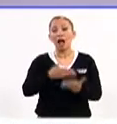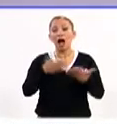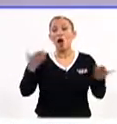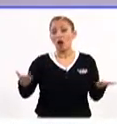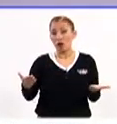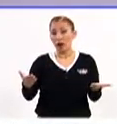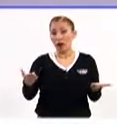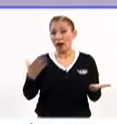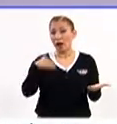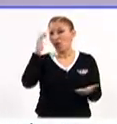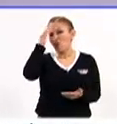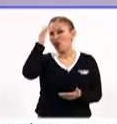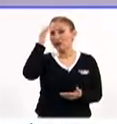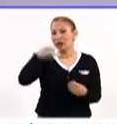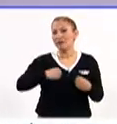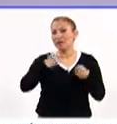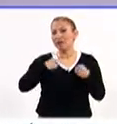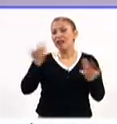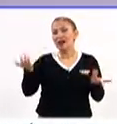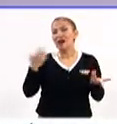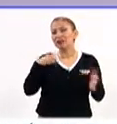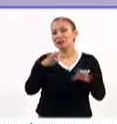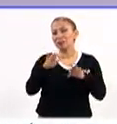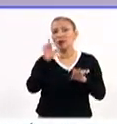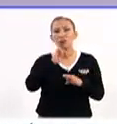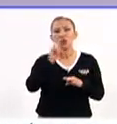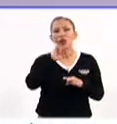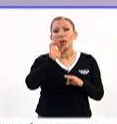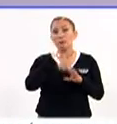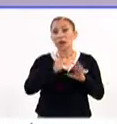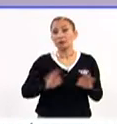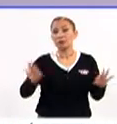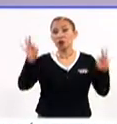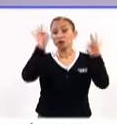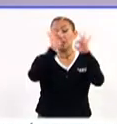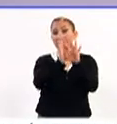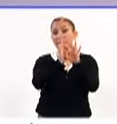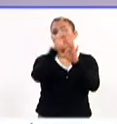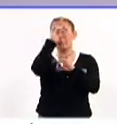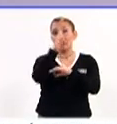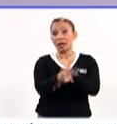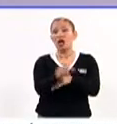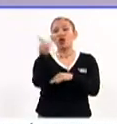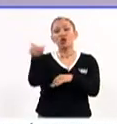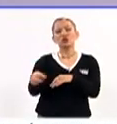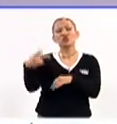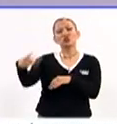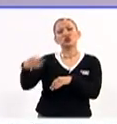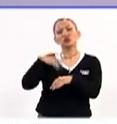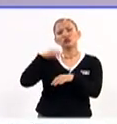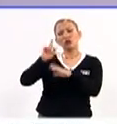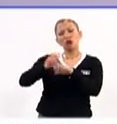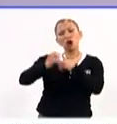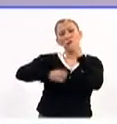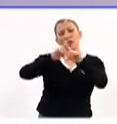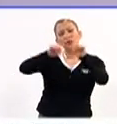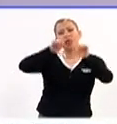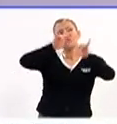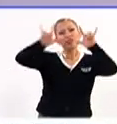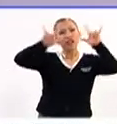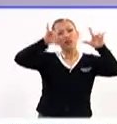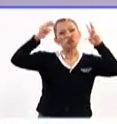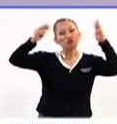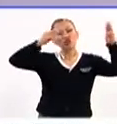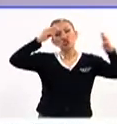es momento de conocer la vida y obra de una de las artistas más representativas de nuestro país. Sus obras han estado en diferentes galerías